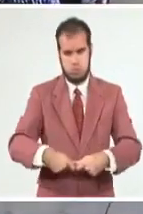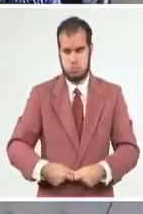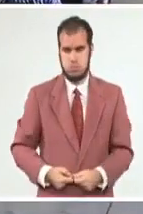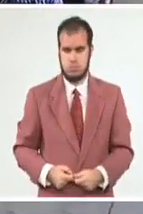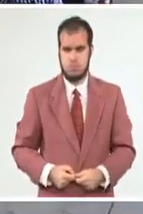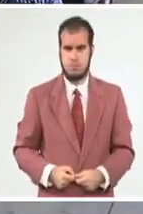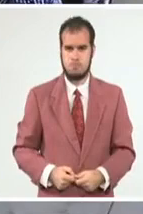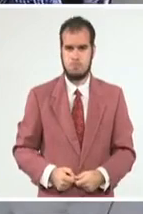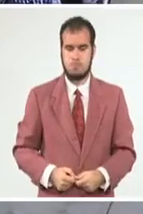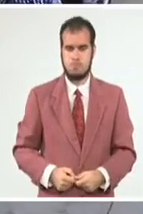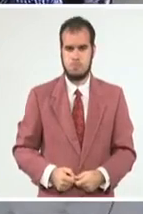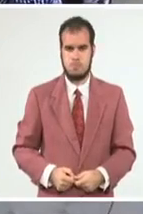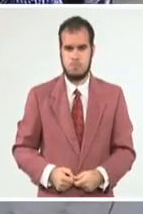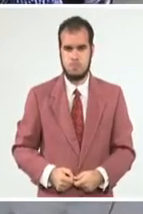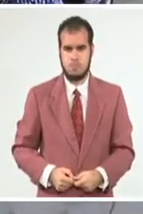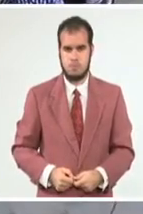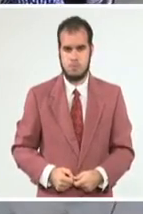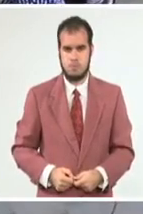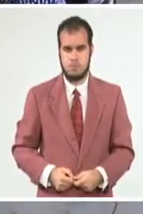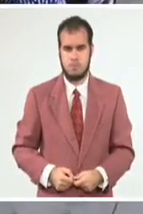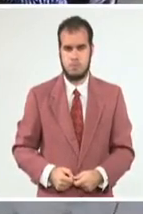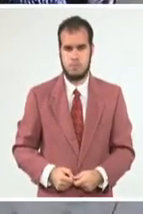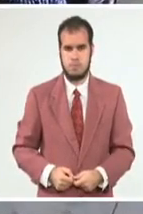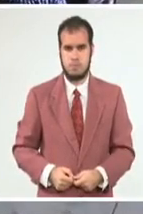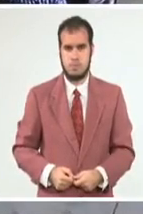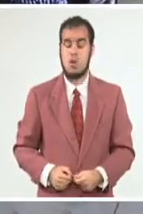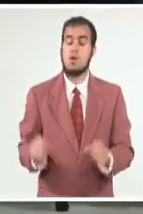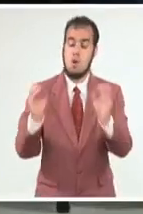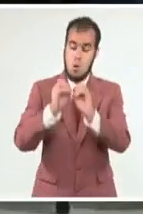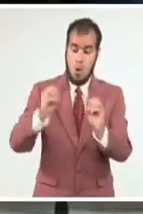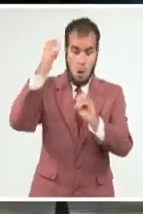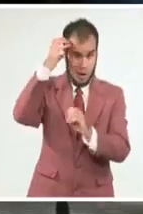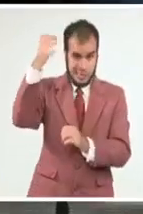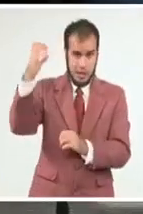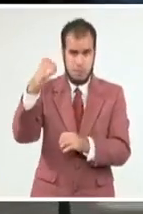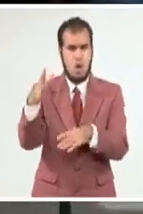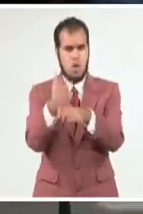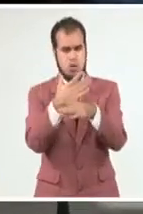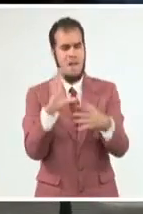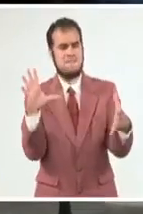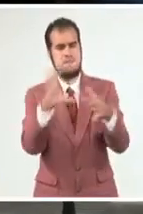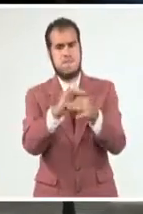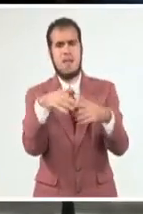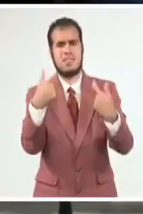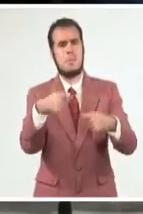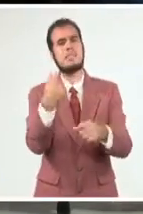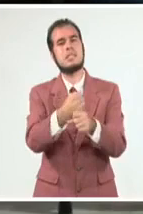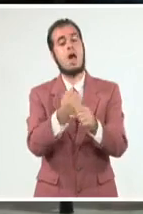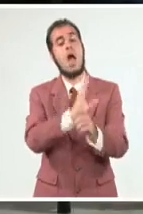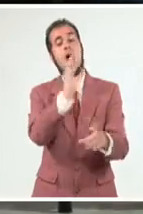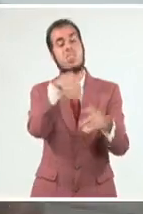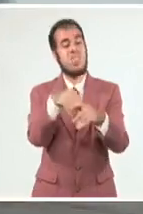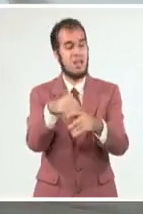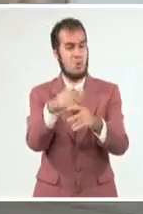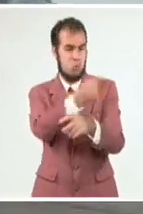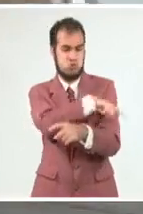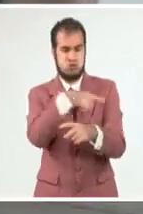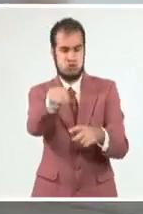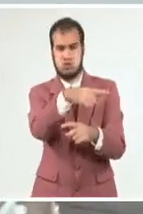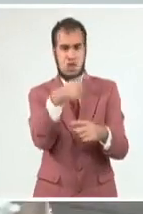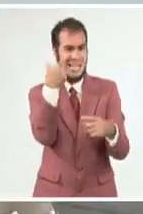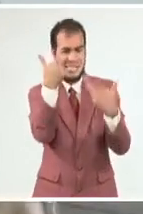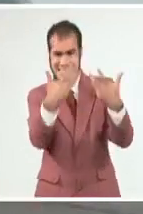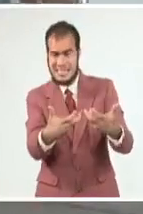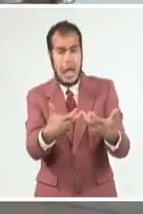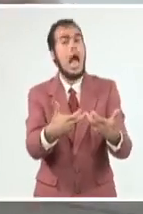Precisamente sobre la vinculación de los organismos de la Administración Central del Estado con el trabajo en las comunidades más desfavorecidas, el primer secretario